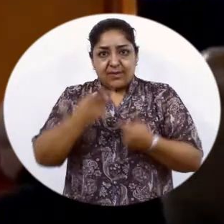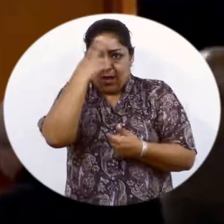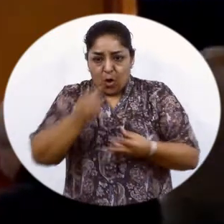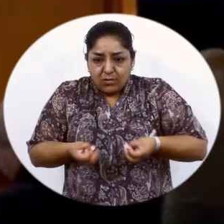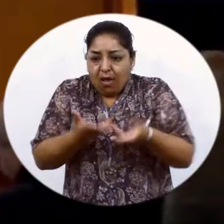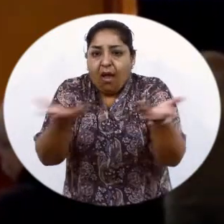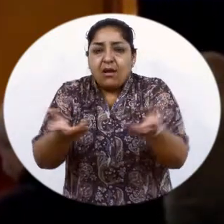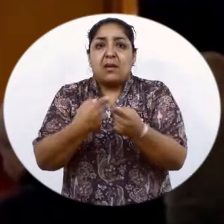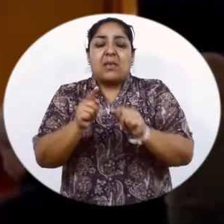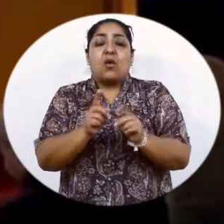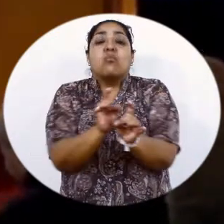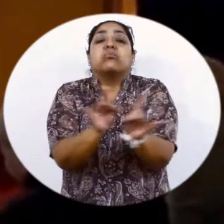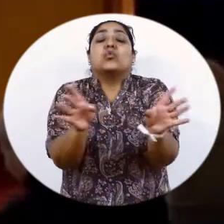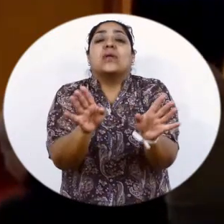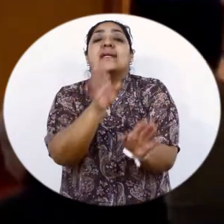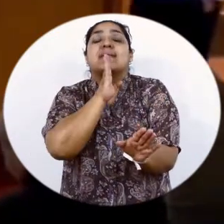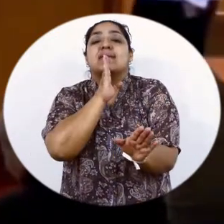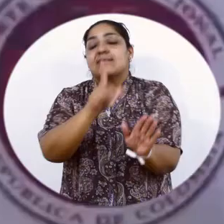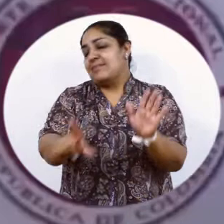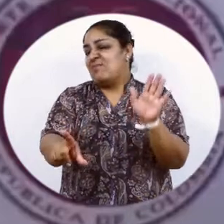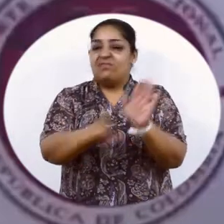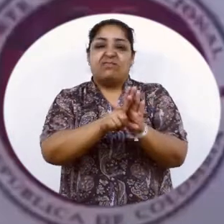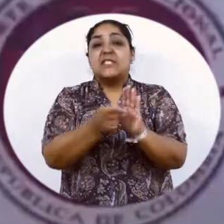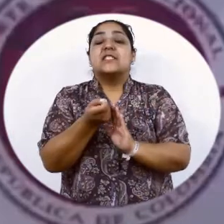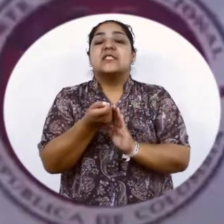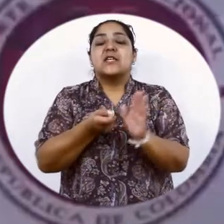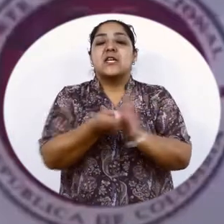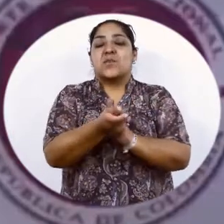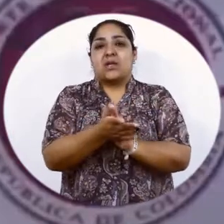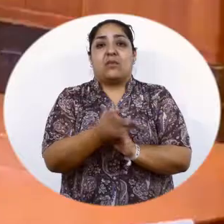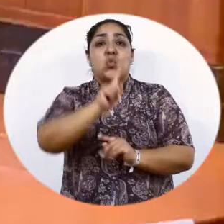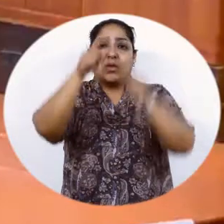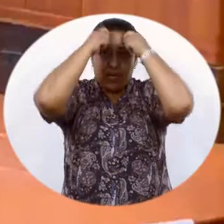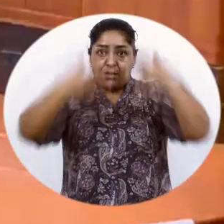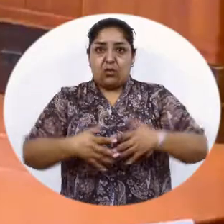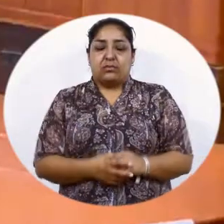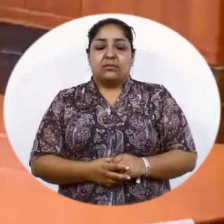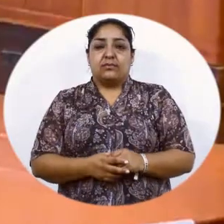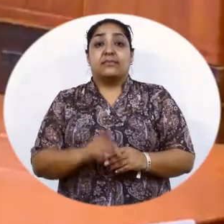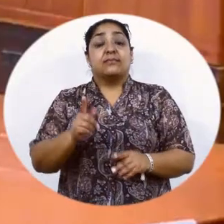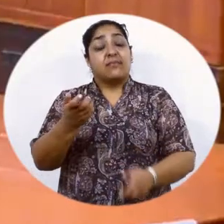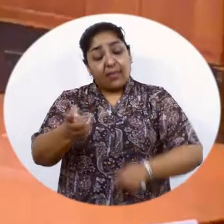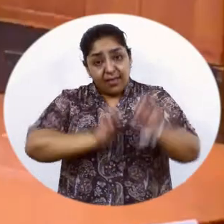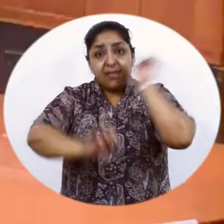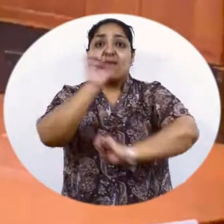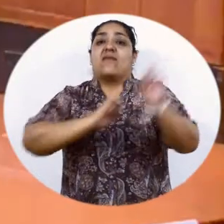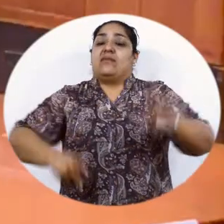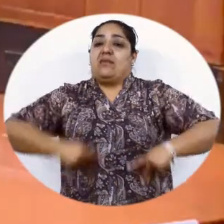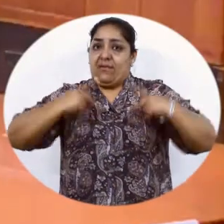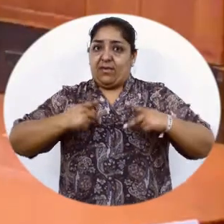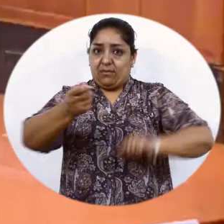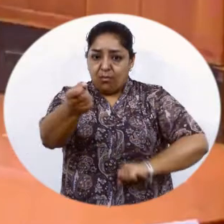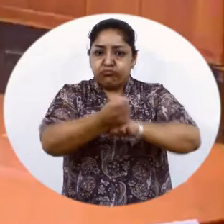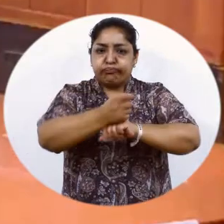y esa alternativa tristemente hay que decirlo se lo dio la criminalidad y no al estado la defensa de la vida y un apoyo integral